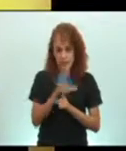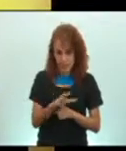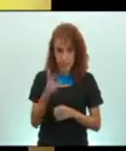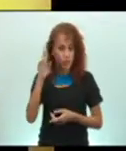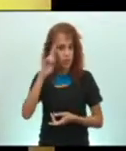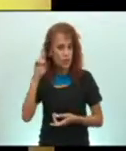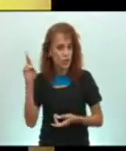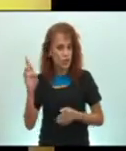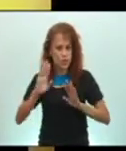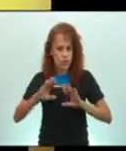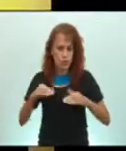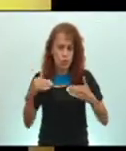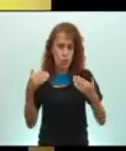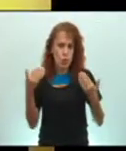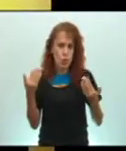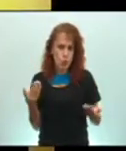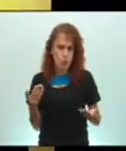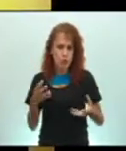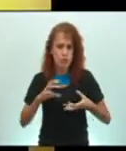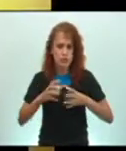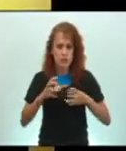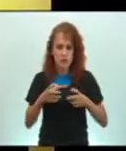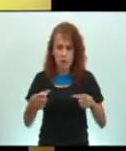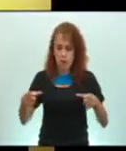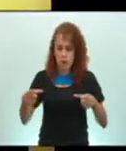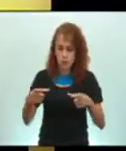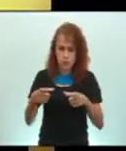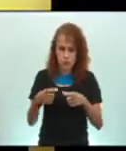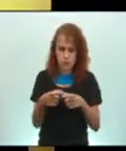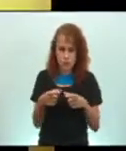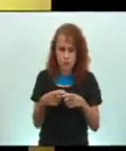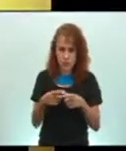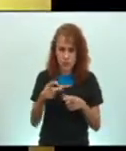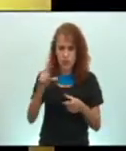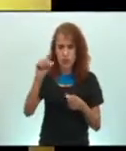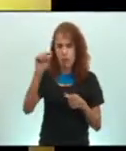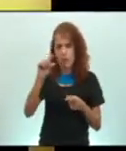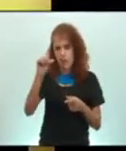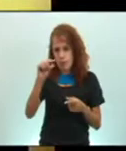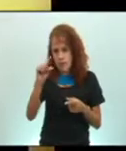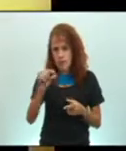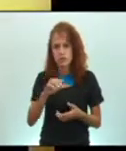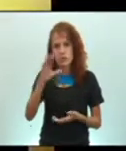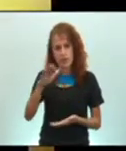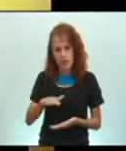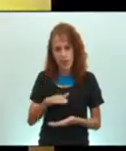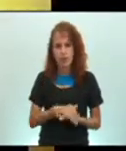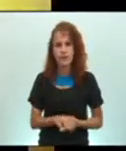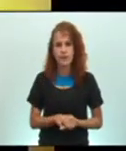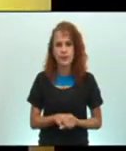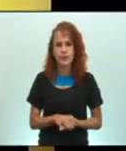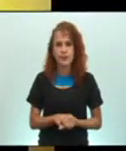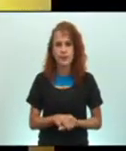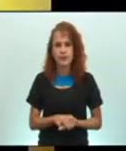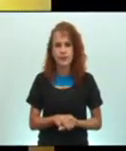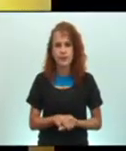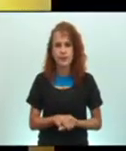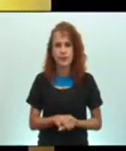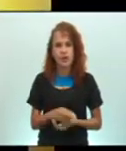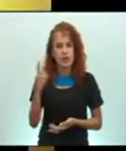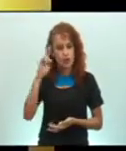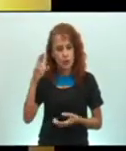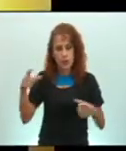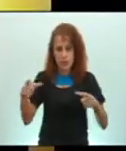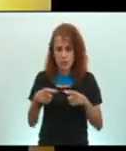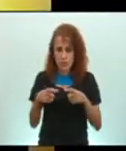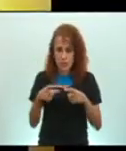Comencemos recordando cuando se forma un centro de bajas presiones, un elemento que ya ustedes estudiaron en clase y que recuerden que los